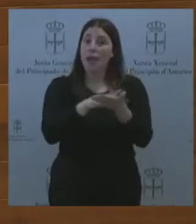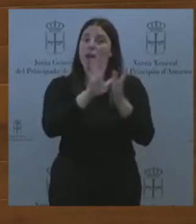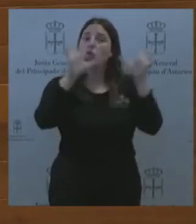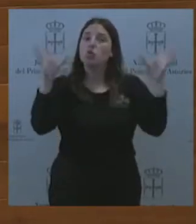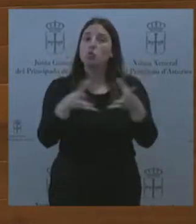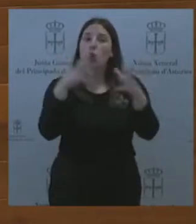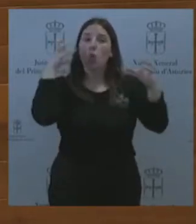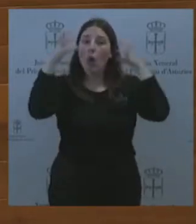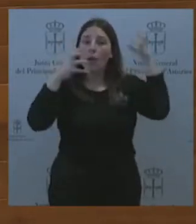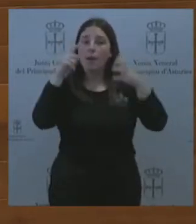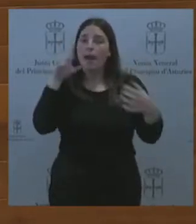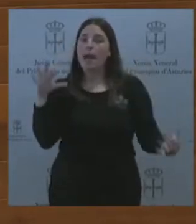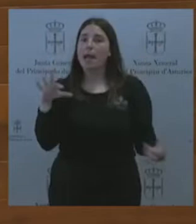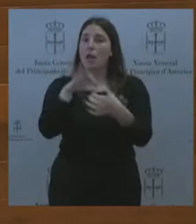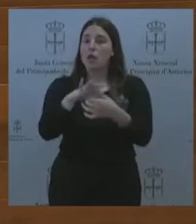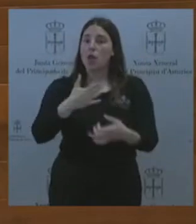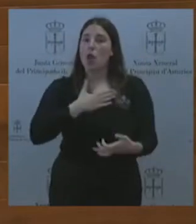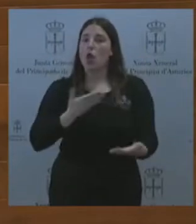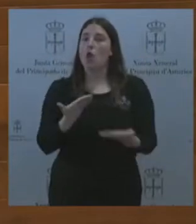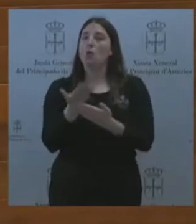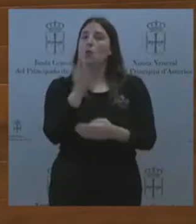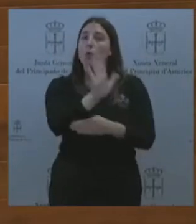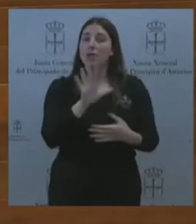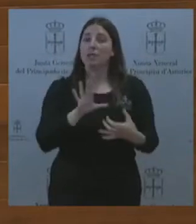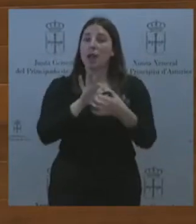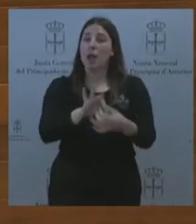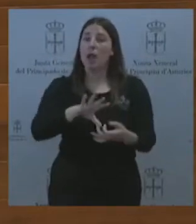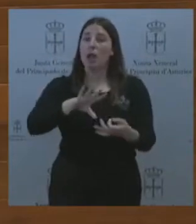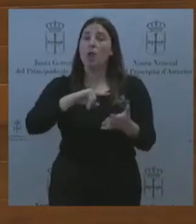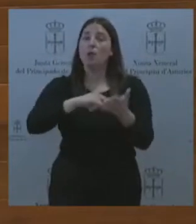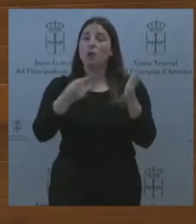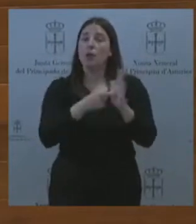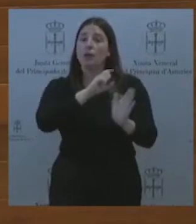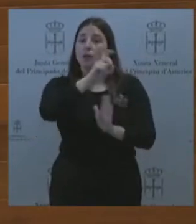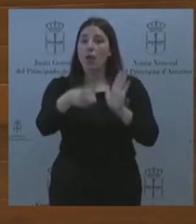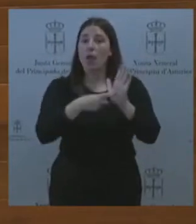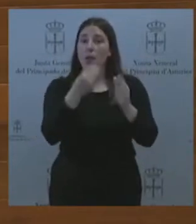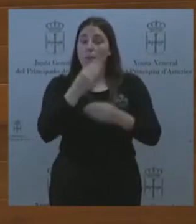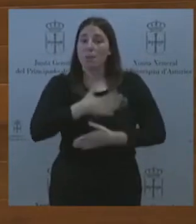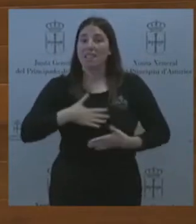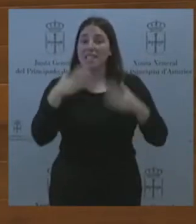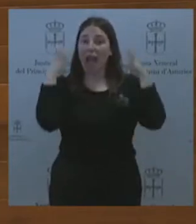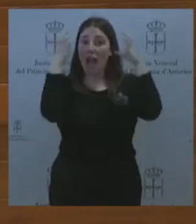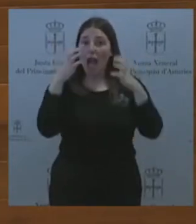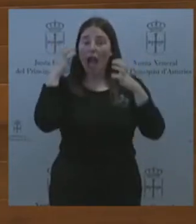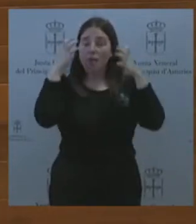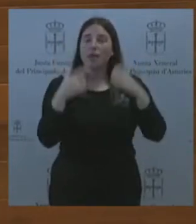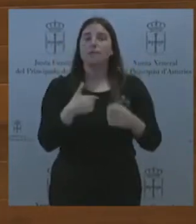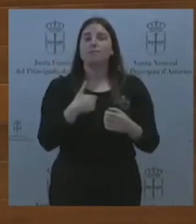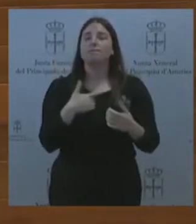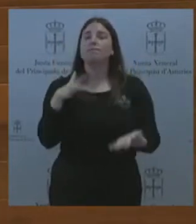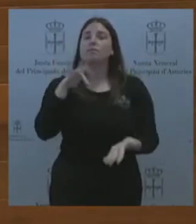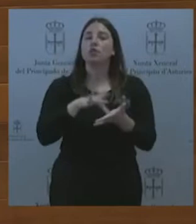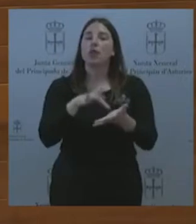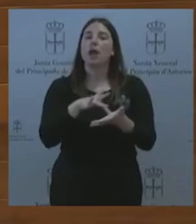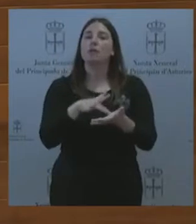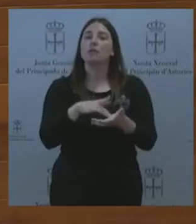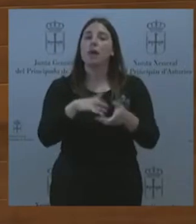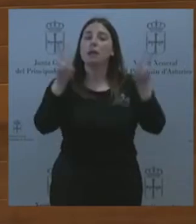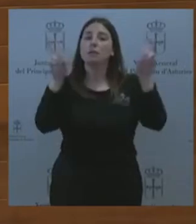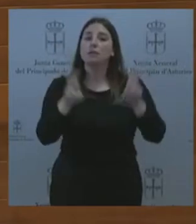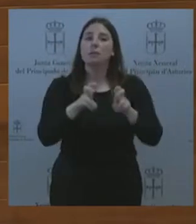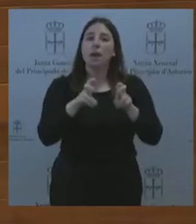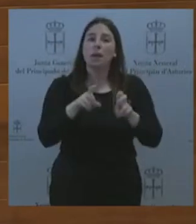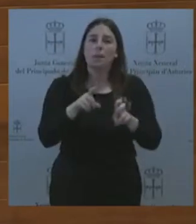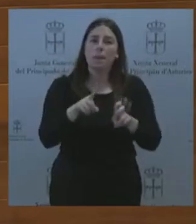propuesta relativa al proyecto de ley de bienestar animal. En lo que toca a la actividad cinegética, tendremos que alegrarnos si finalmente